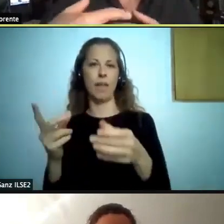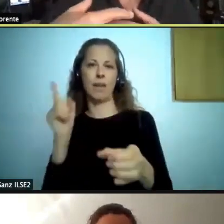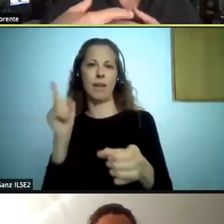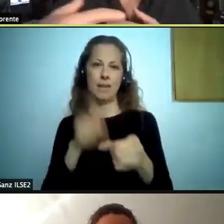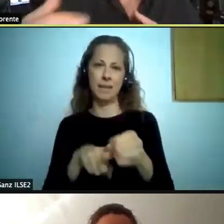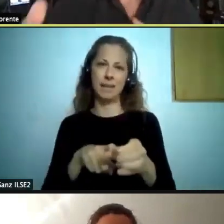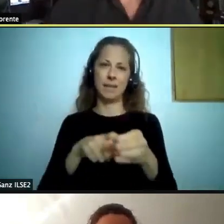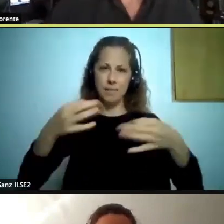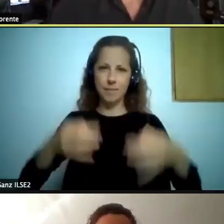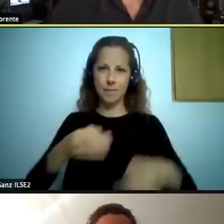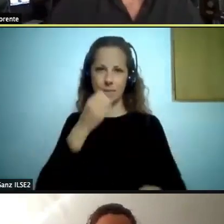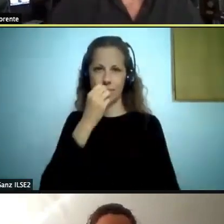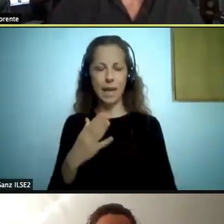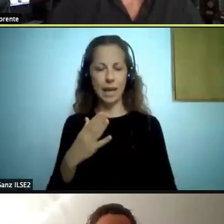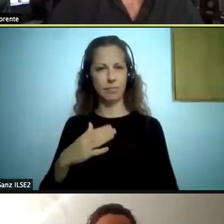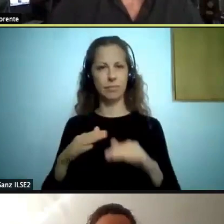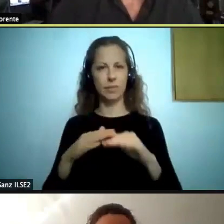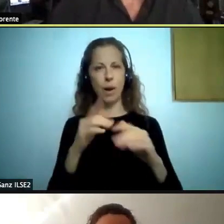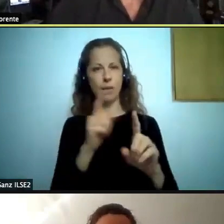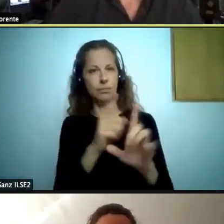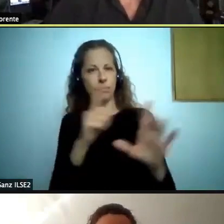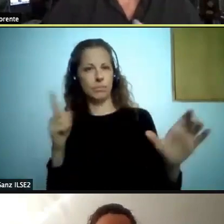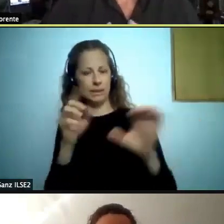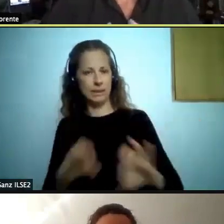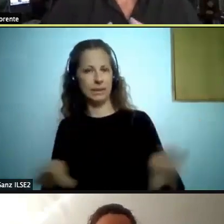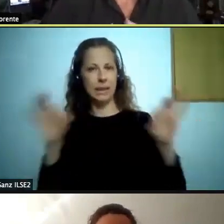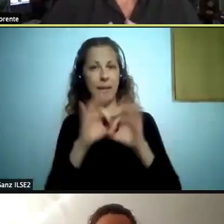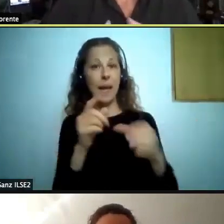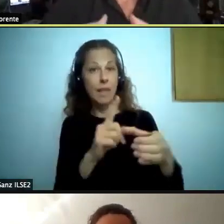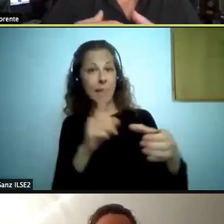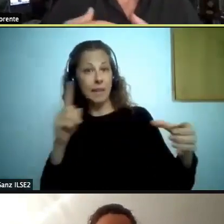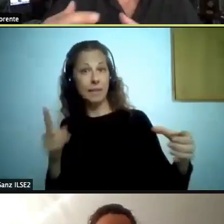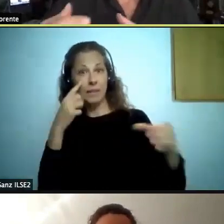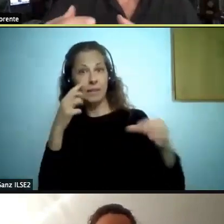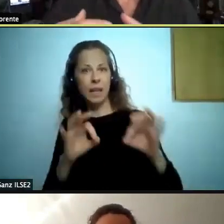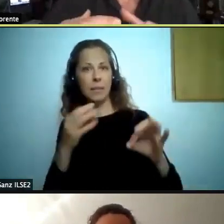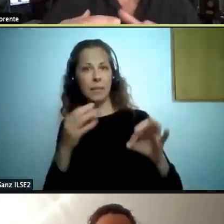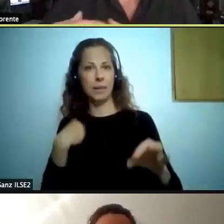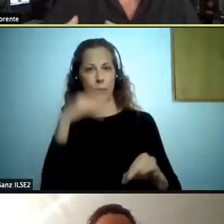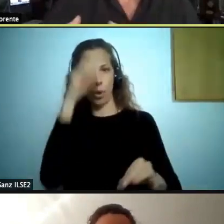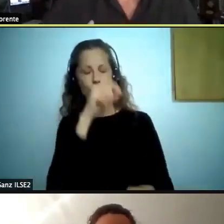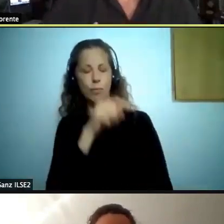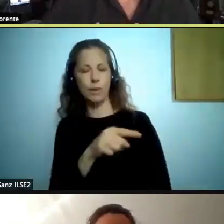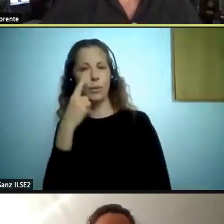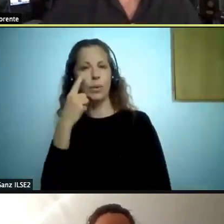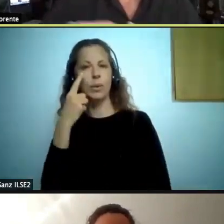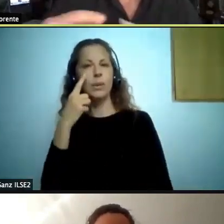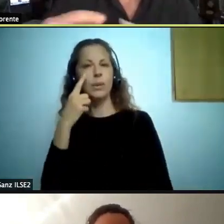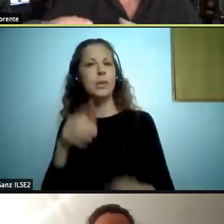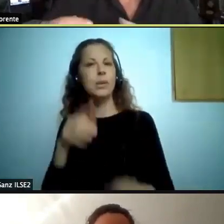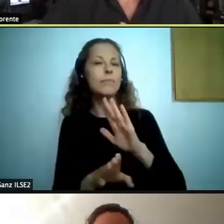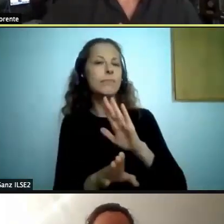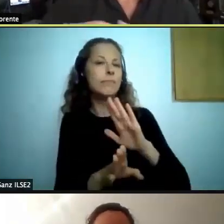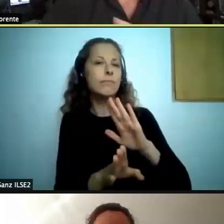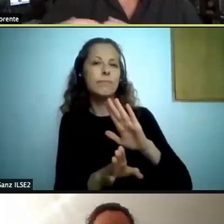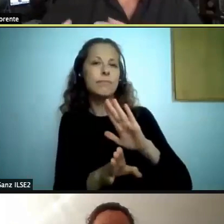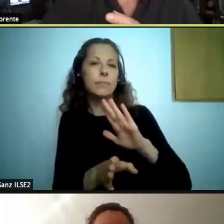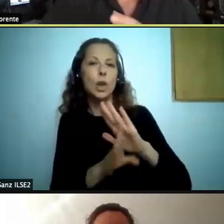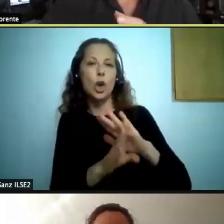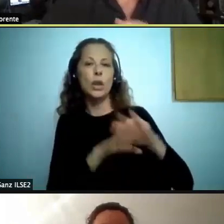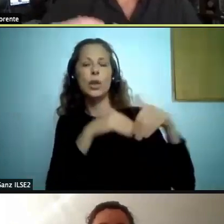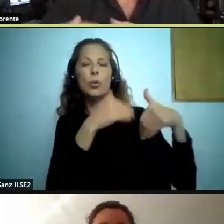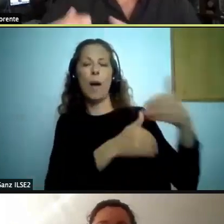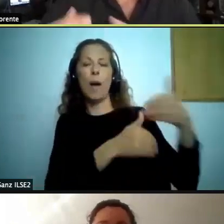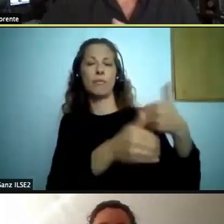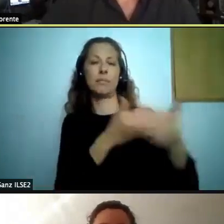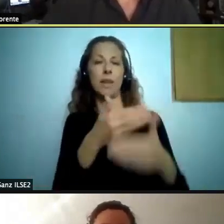género, se mantenga distante, y con esa distancia, pues de alguna manera ellos puedan mantener, digamos, sus privilegios y el